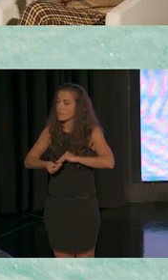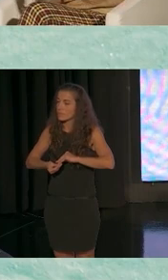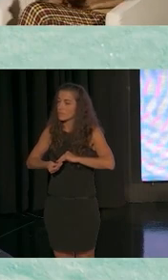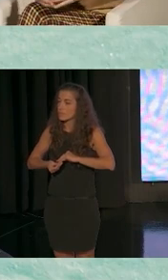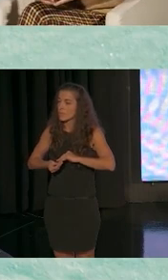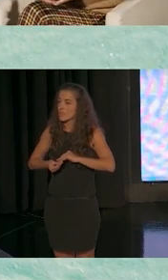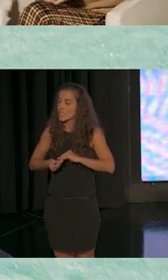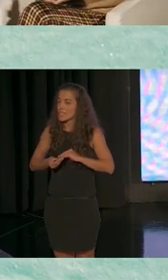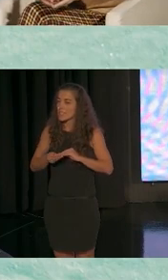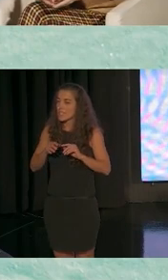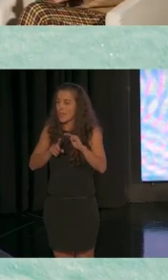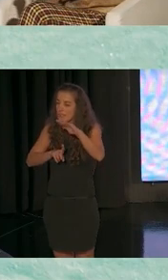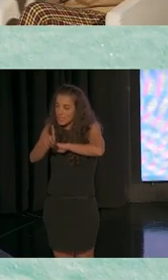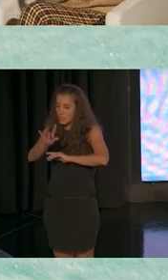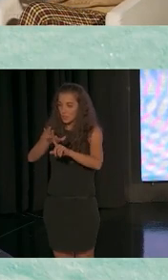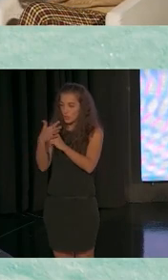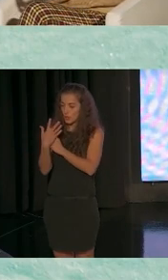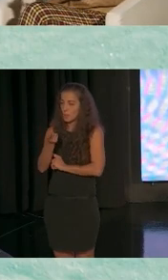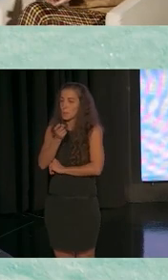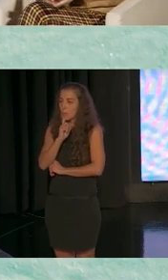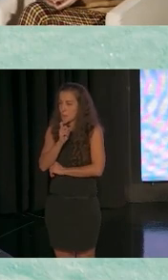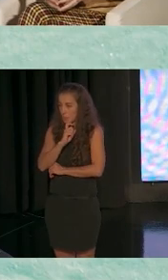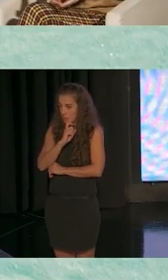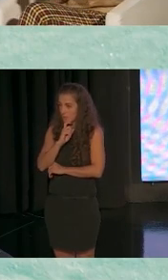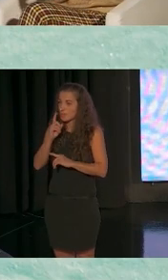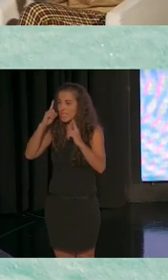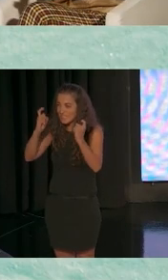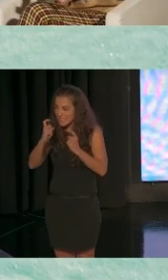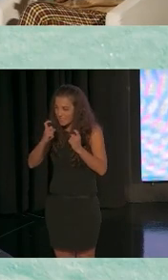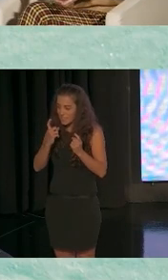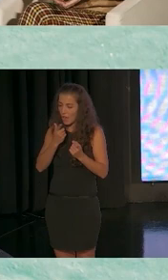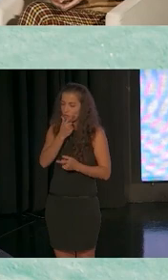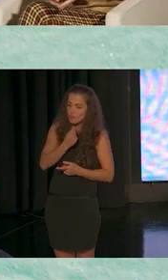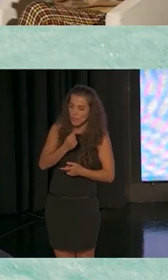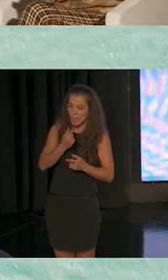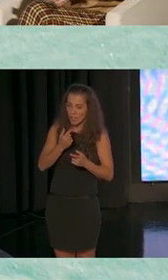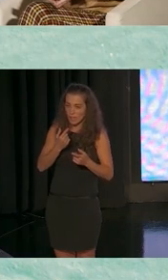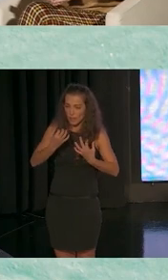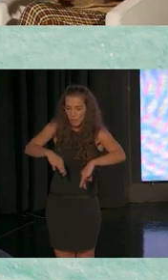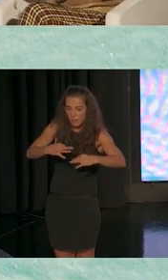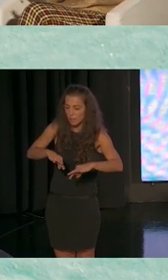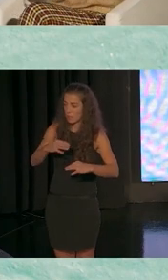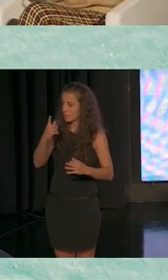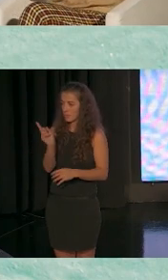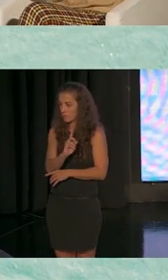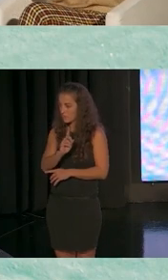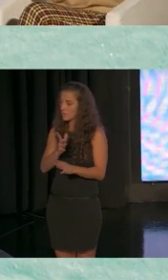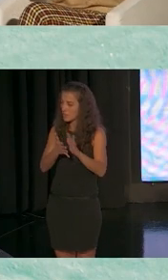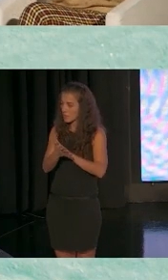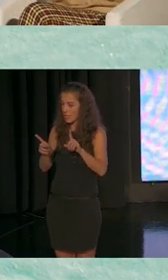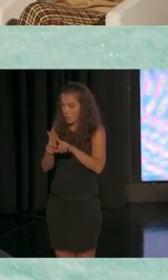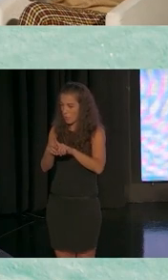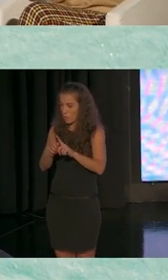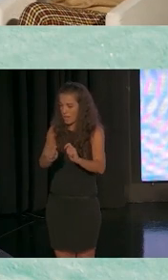complejidad del desarrollo no sin intentar simplificarla sin intentar digamos reconvertir en algo que nos